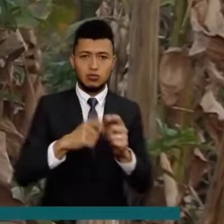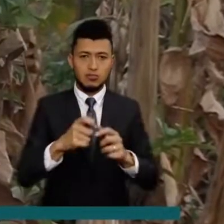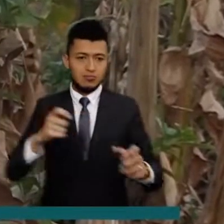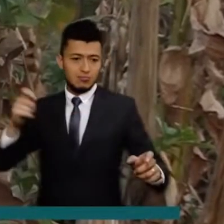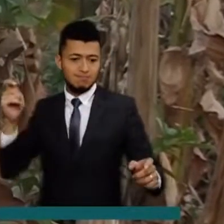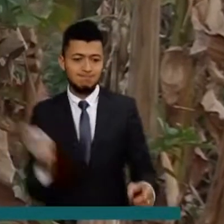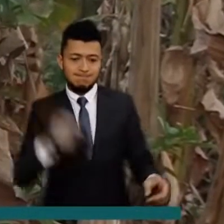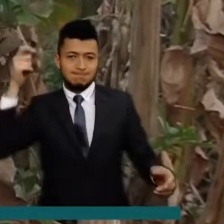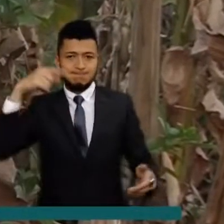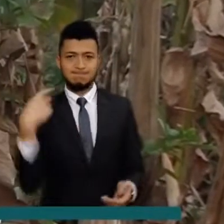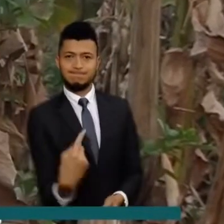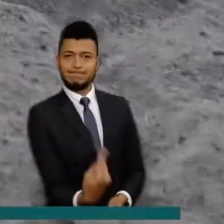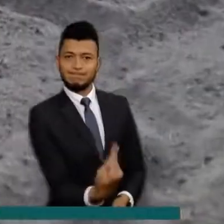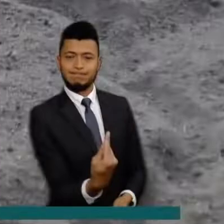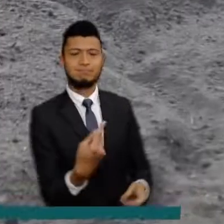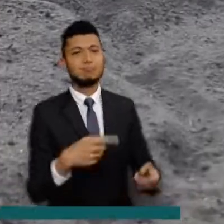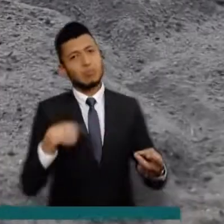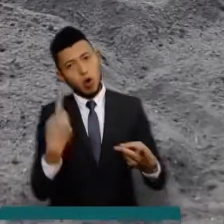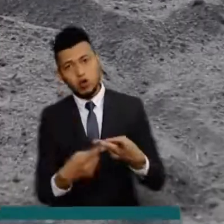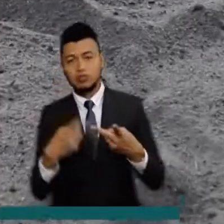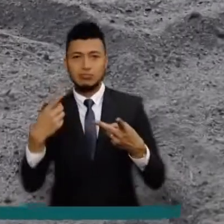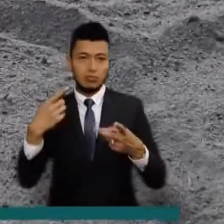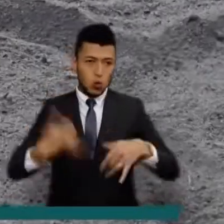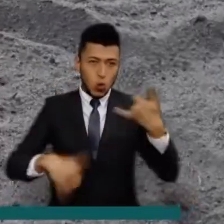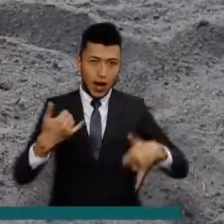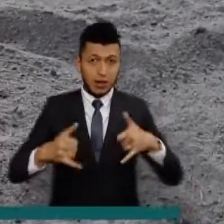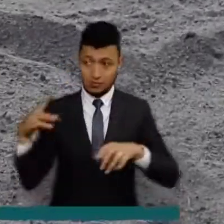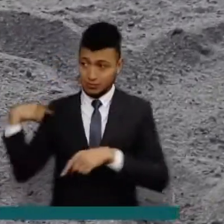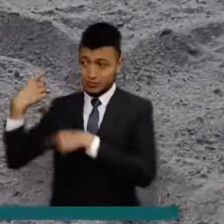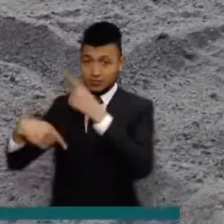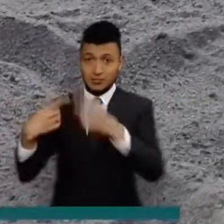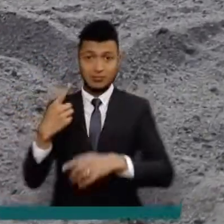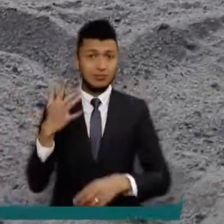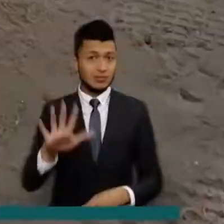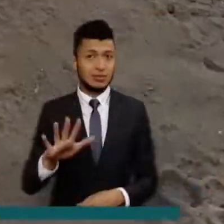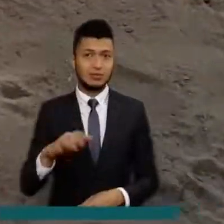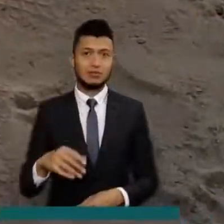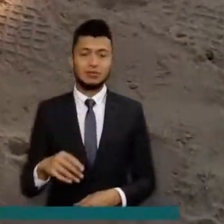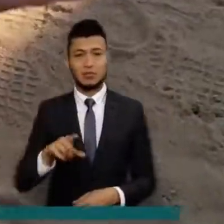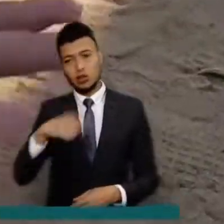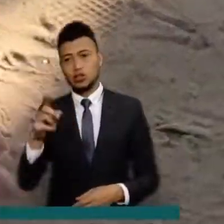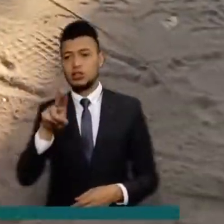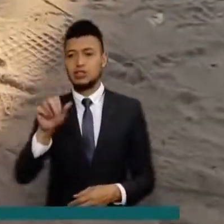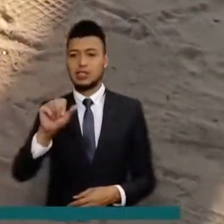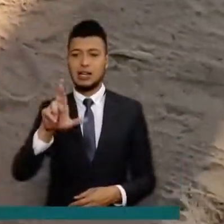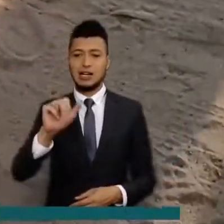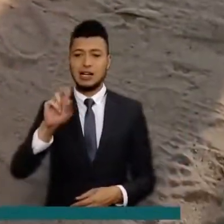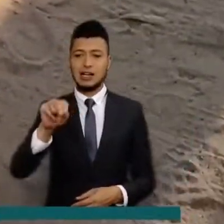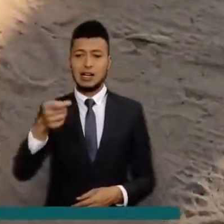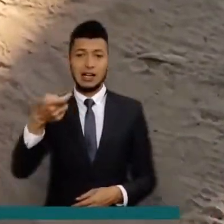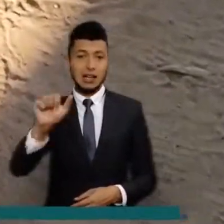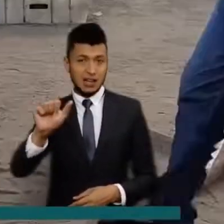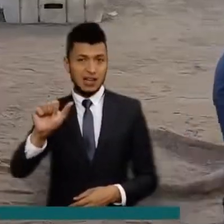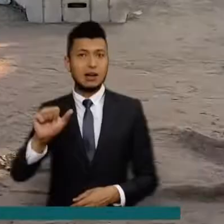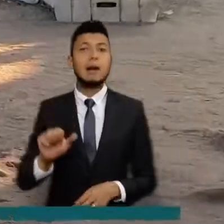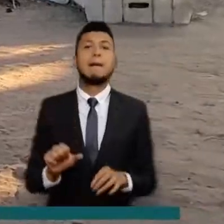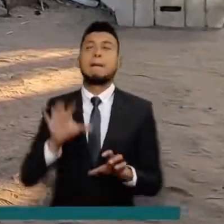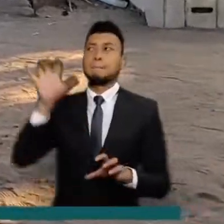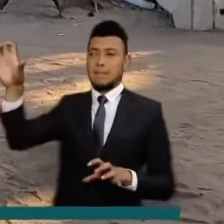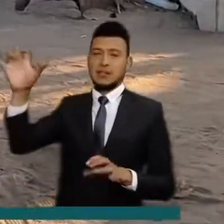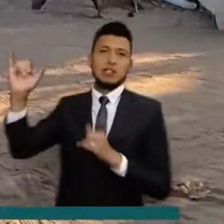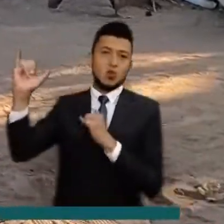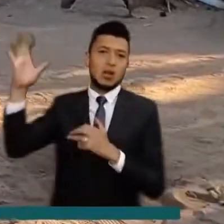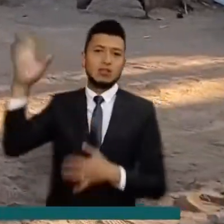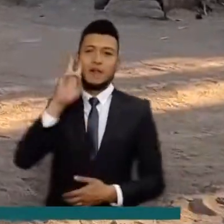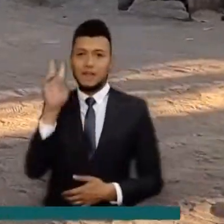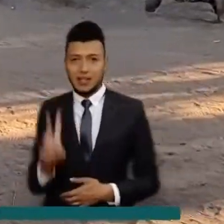un espacio de unión y diversión. En la Orinoquía colombiana se tiene como juegos tradicionales el trompo y la zaranda, practicados también en países